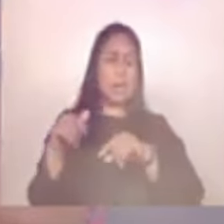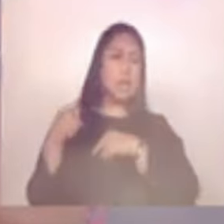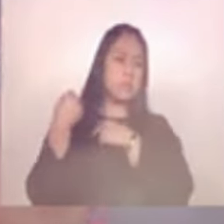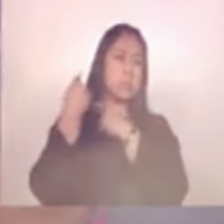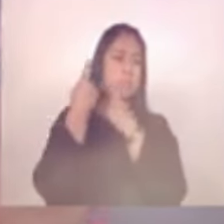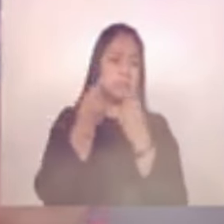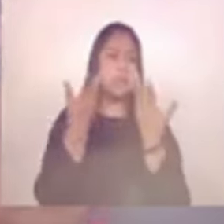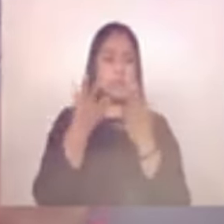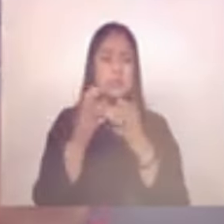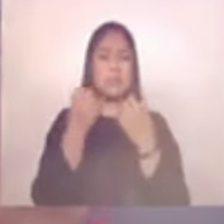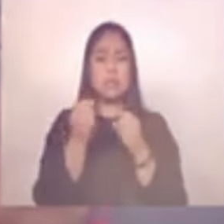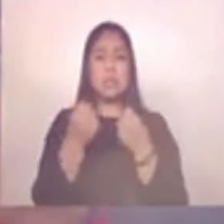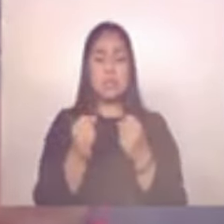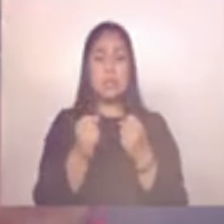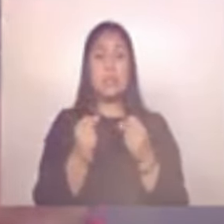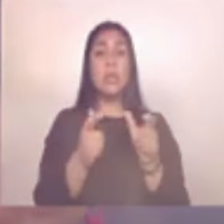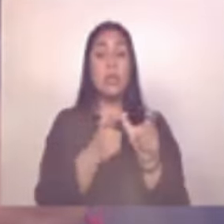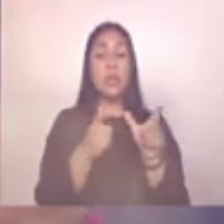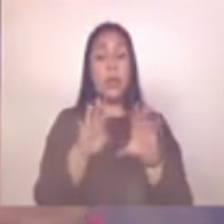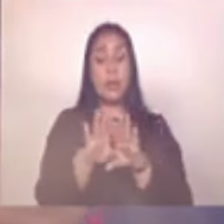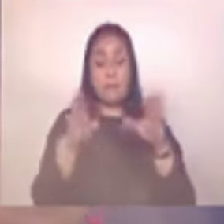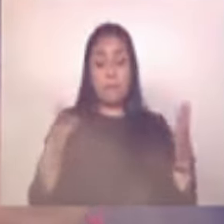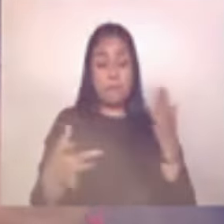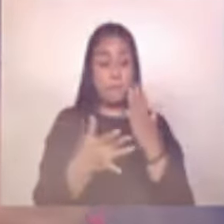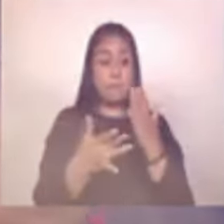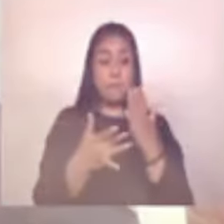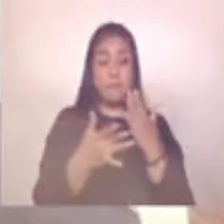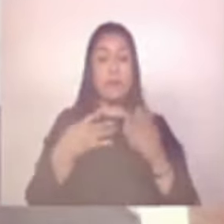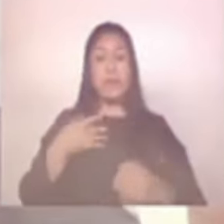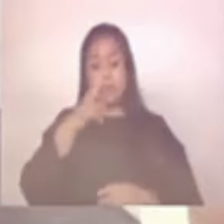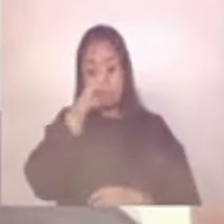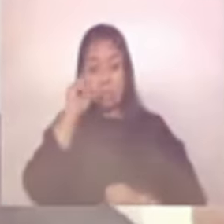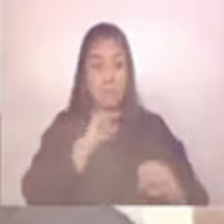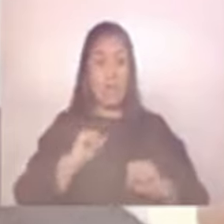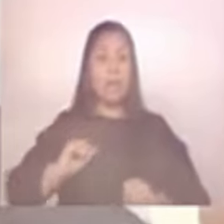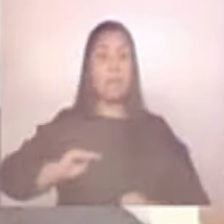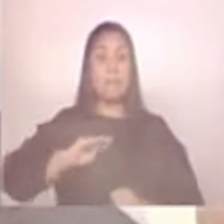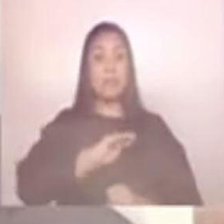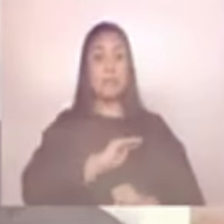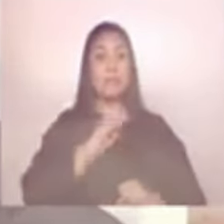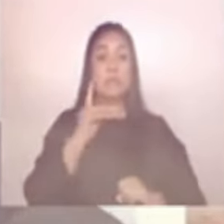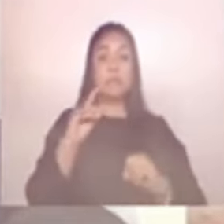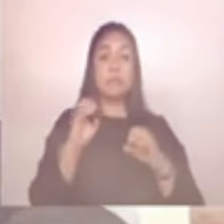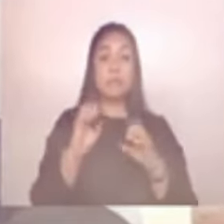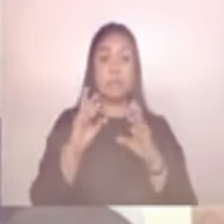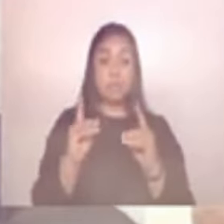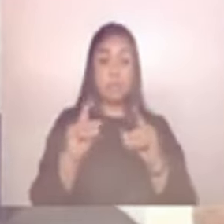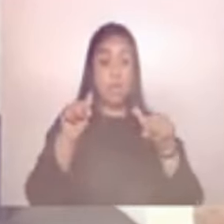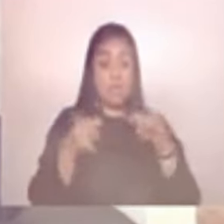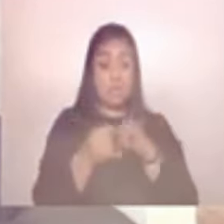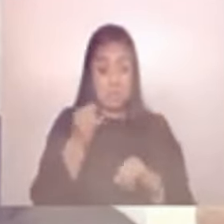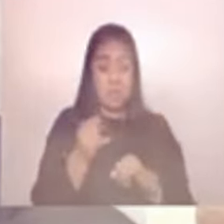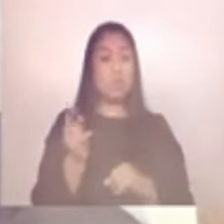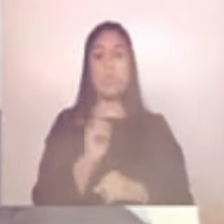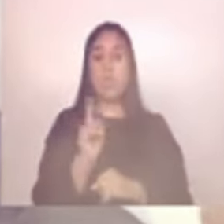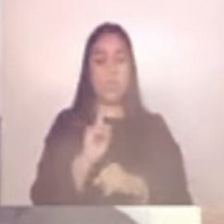través de las mesas técnicas de trabajo con el Ministerio de Educación, y que no se para aquí, que se va a seguir